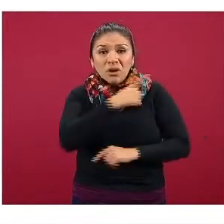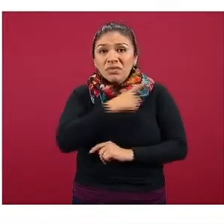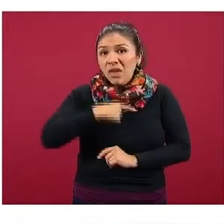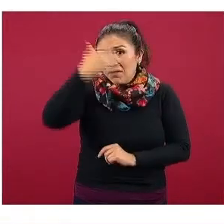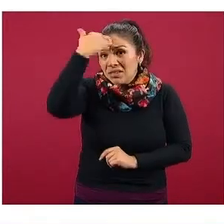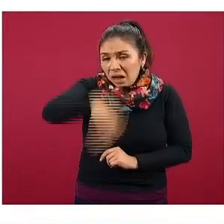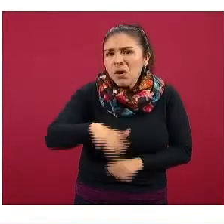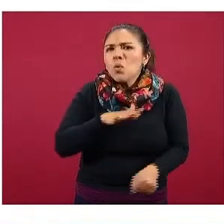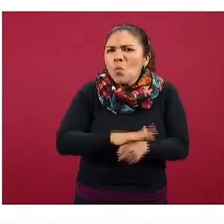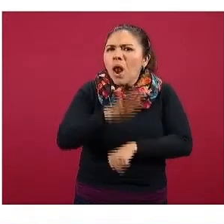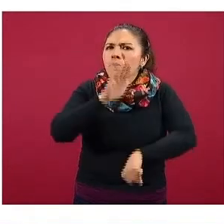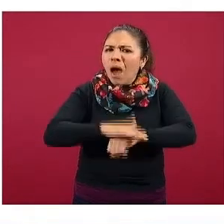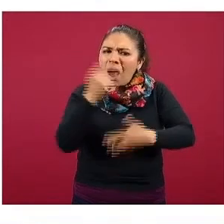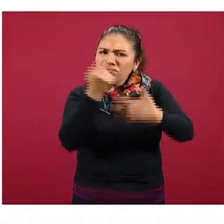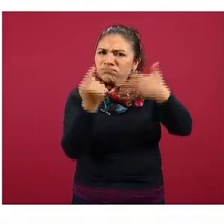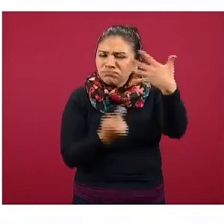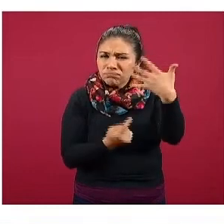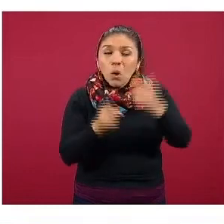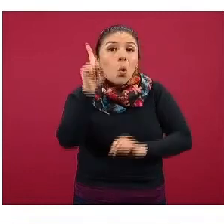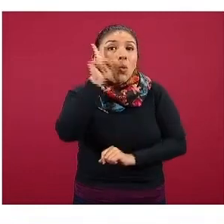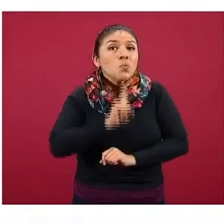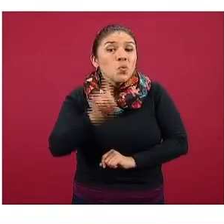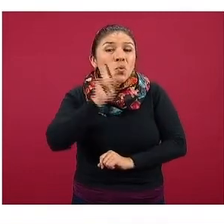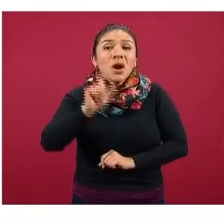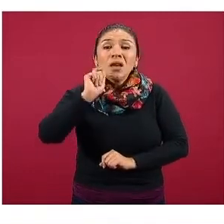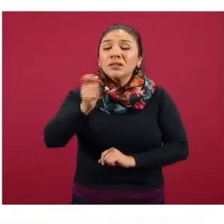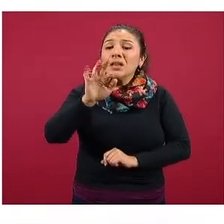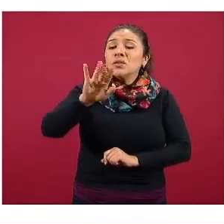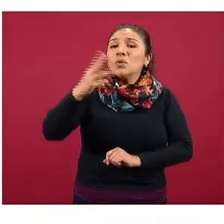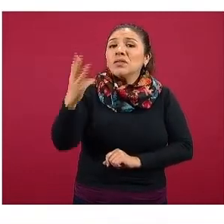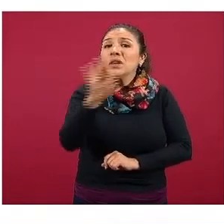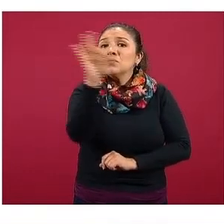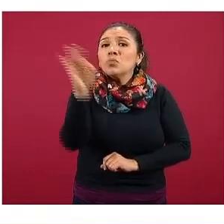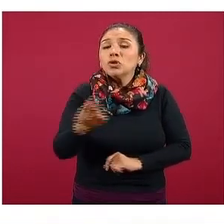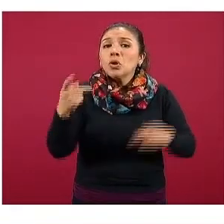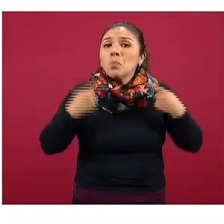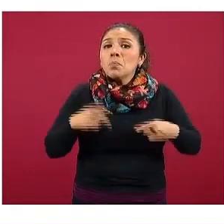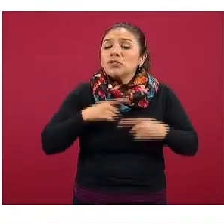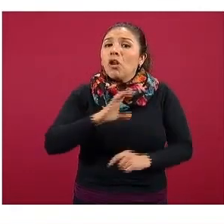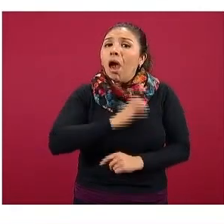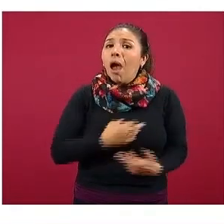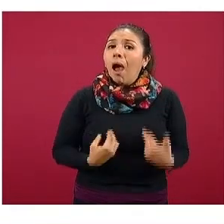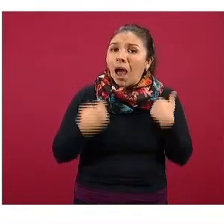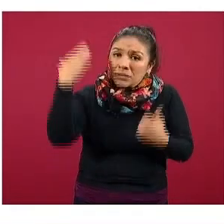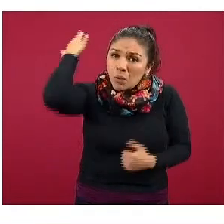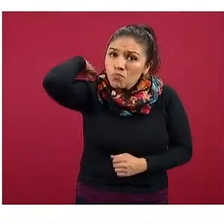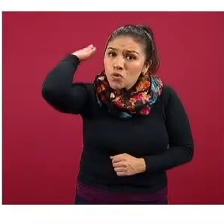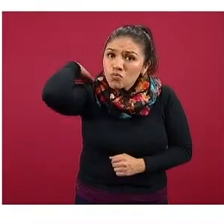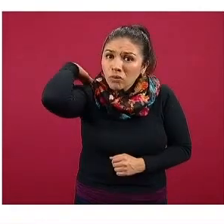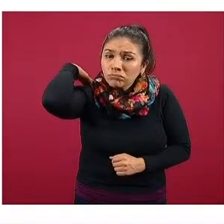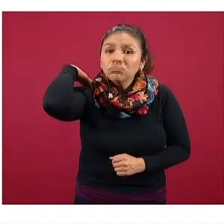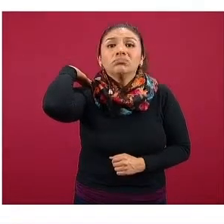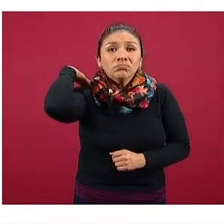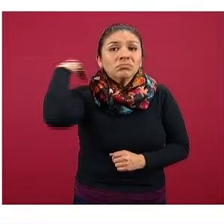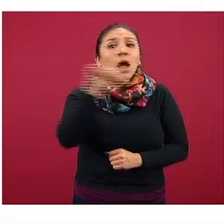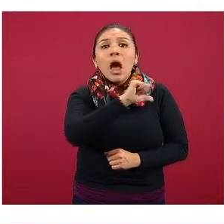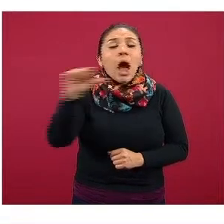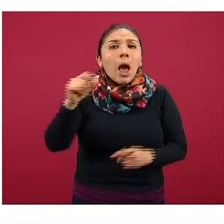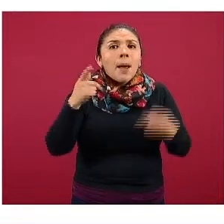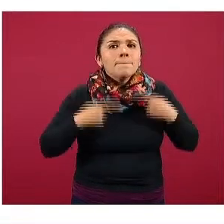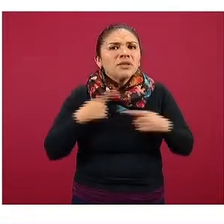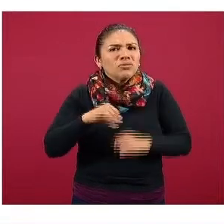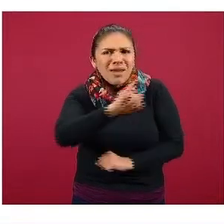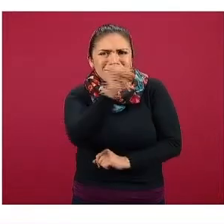los otros factores. Las mujeres representan el 53% de pacientes con cáncer de pulmón entre las personas que nunca